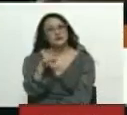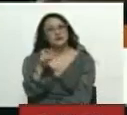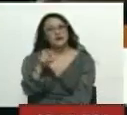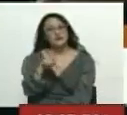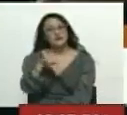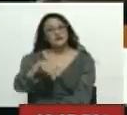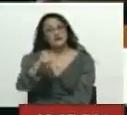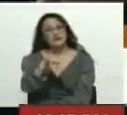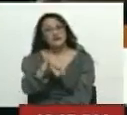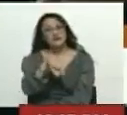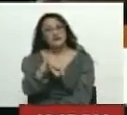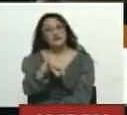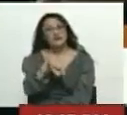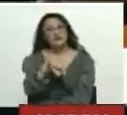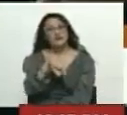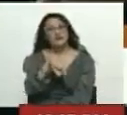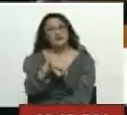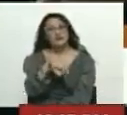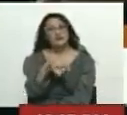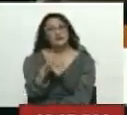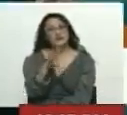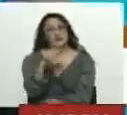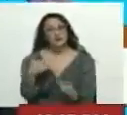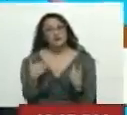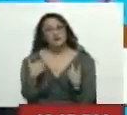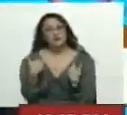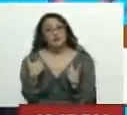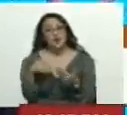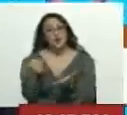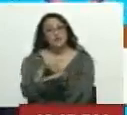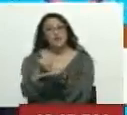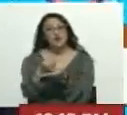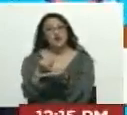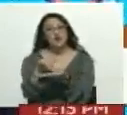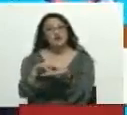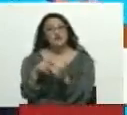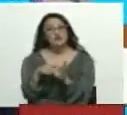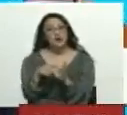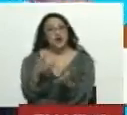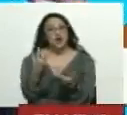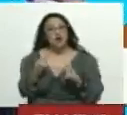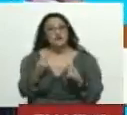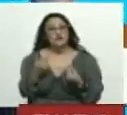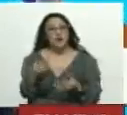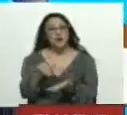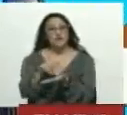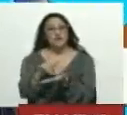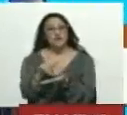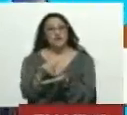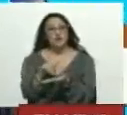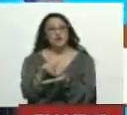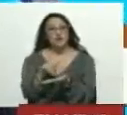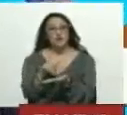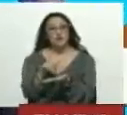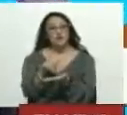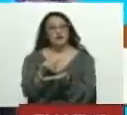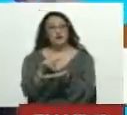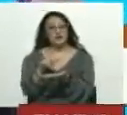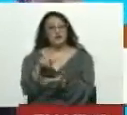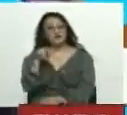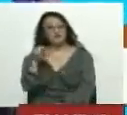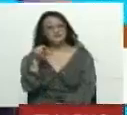o sea quien no ha pasado frío en Nueva York no está en Nueva York la necesidad mayor